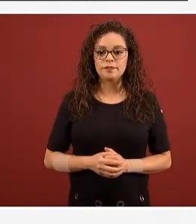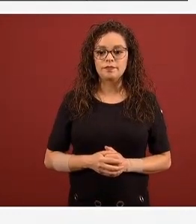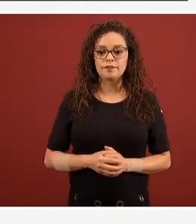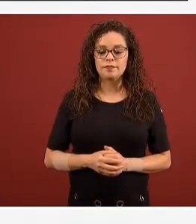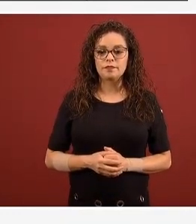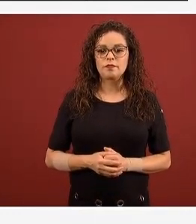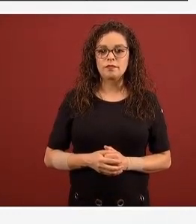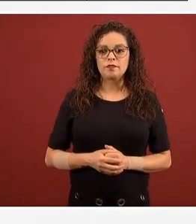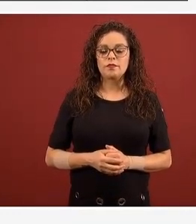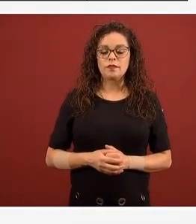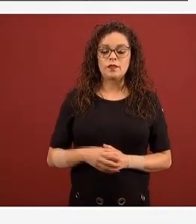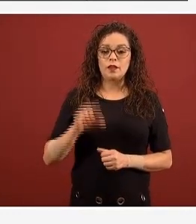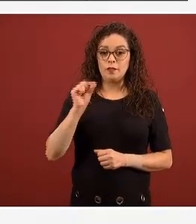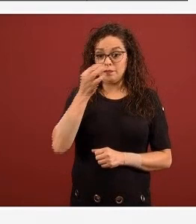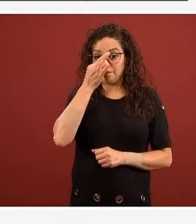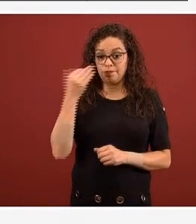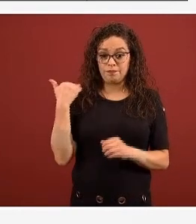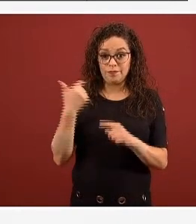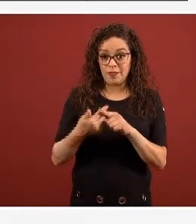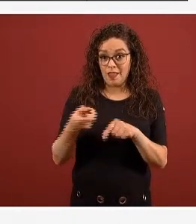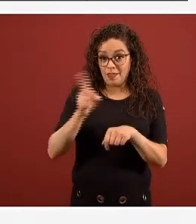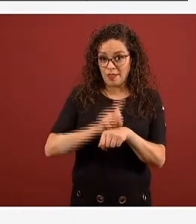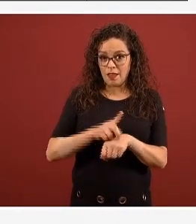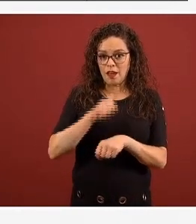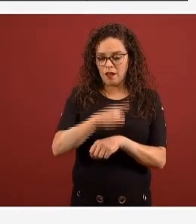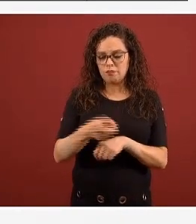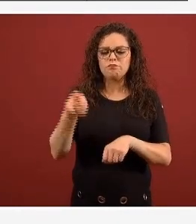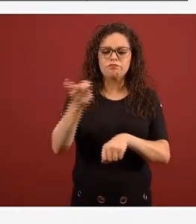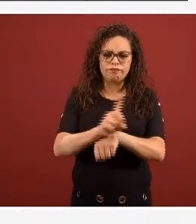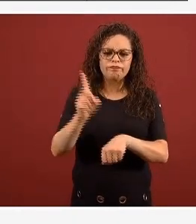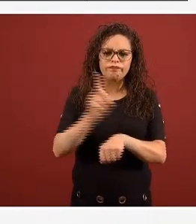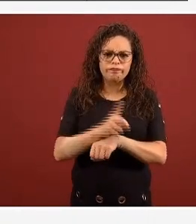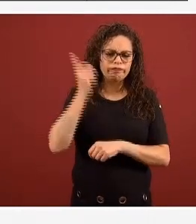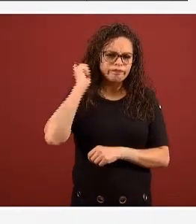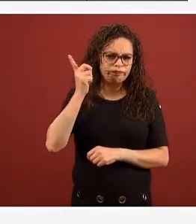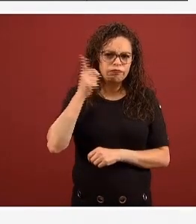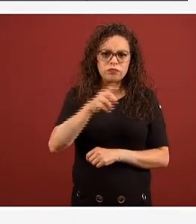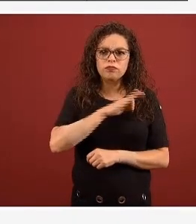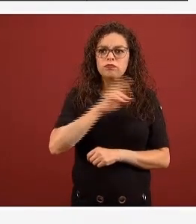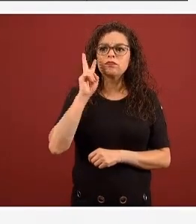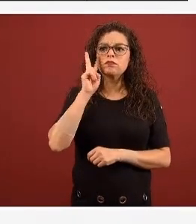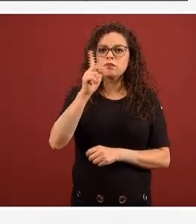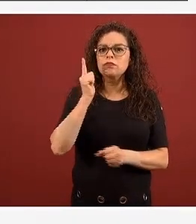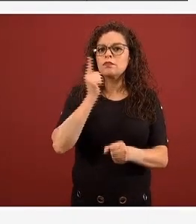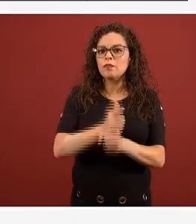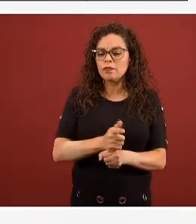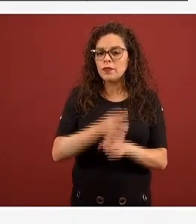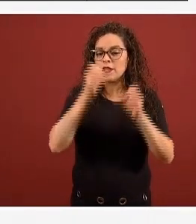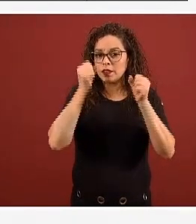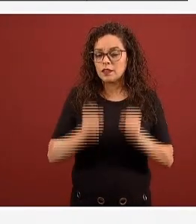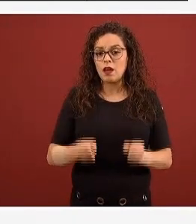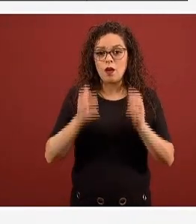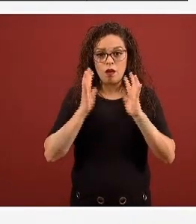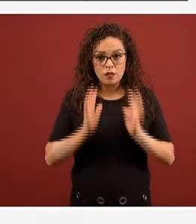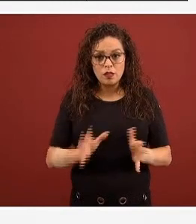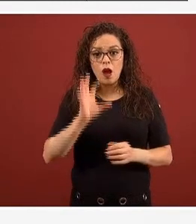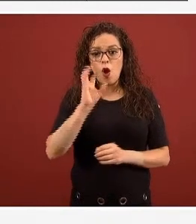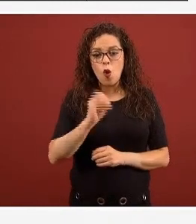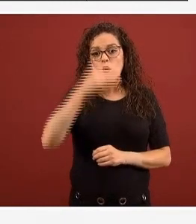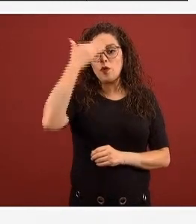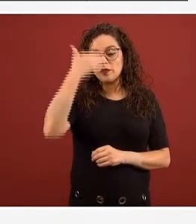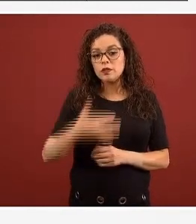días, pero como hemos estado presentando día con día, vemos como esto, en la medida que se van confirmando o dando a conocer